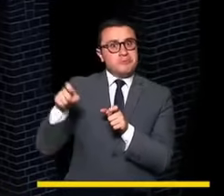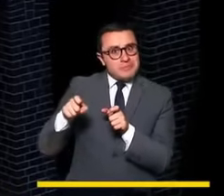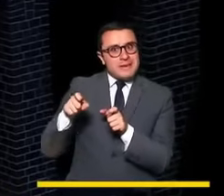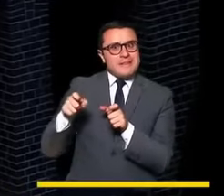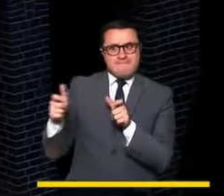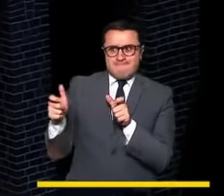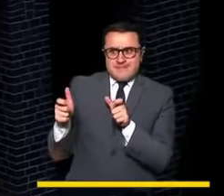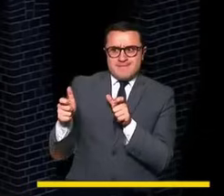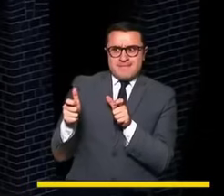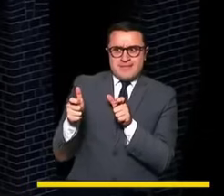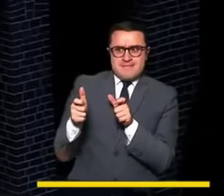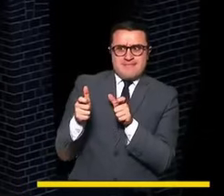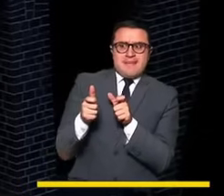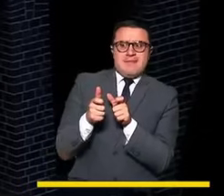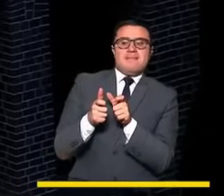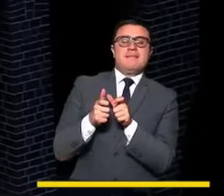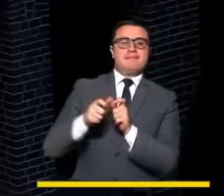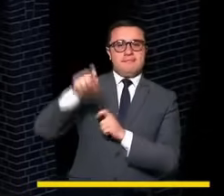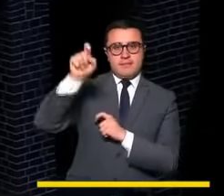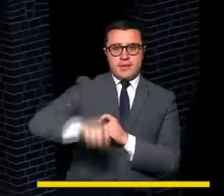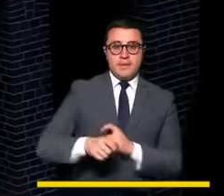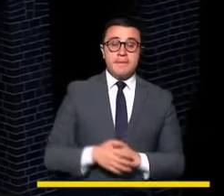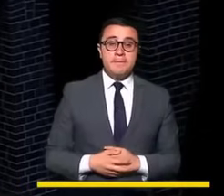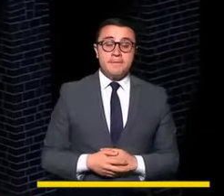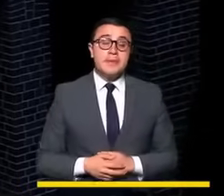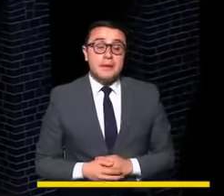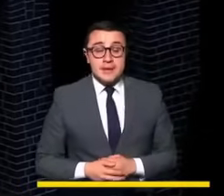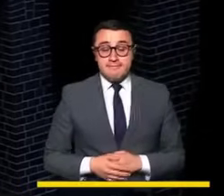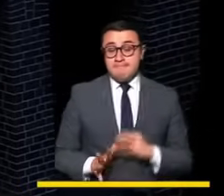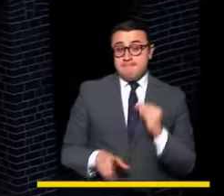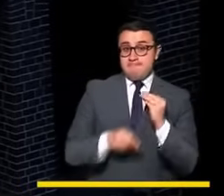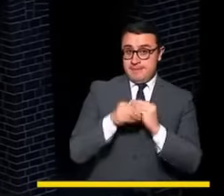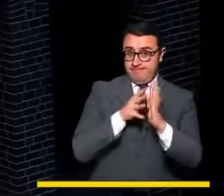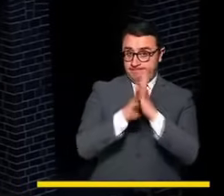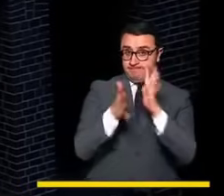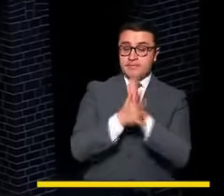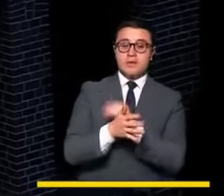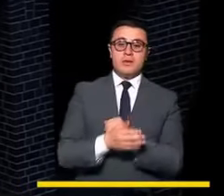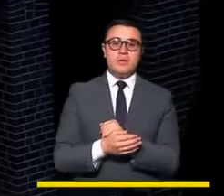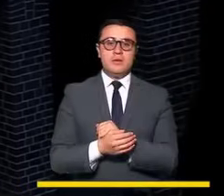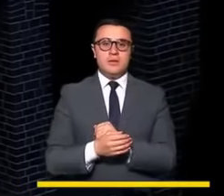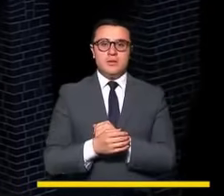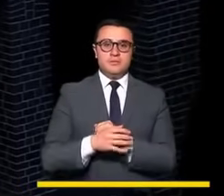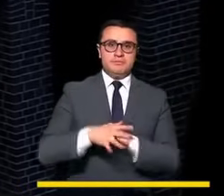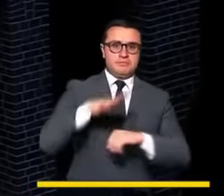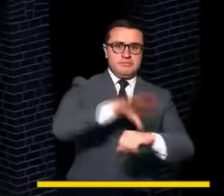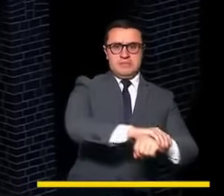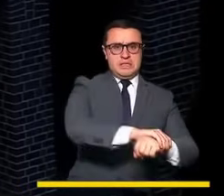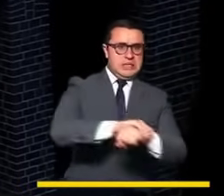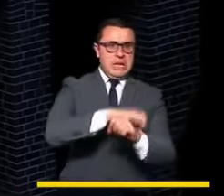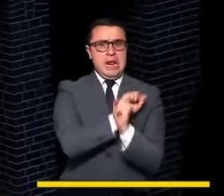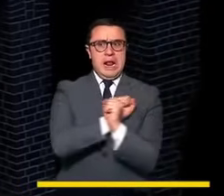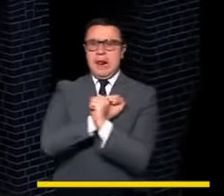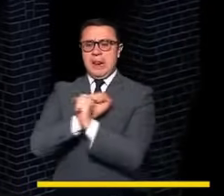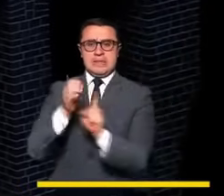más. Tenemos una reducción del 44% en secuestro